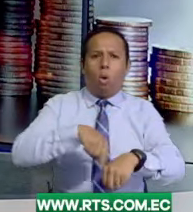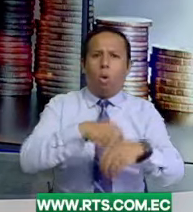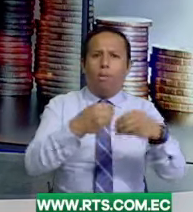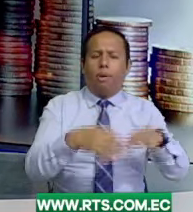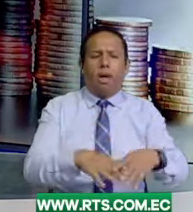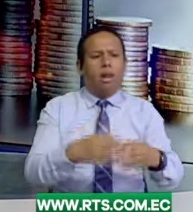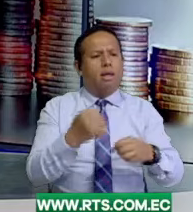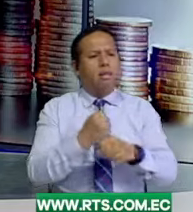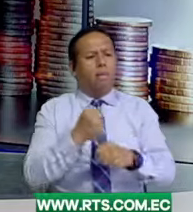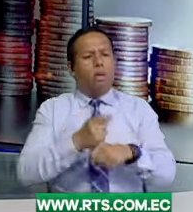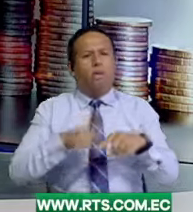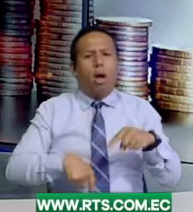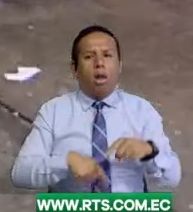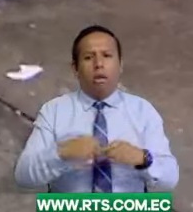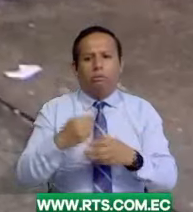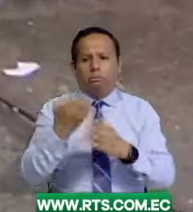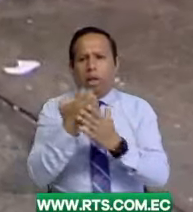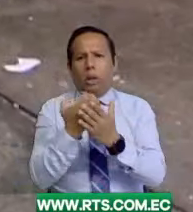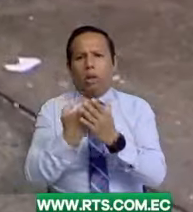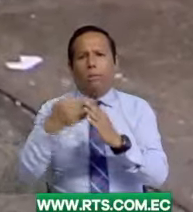eléctrica.